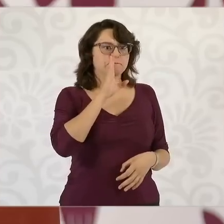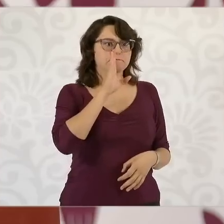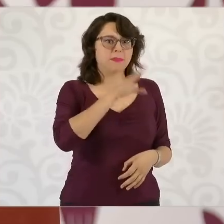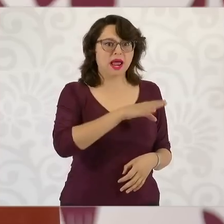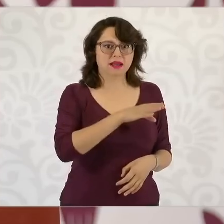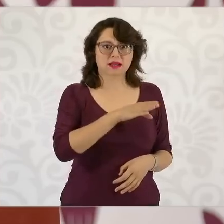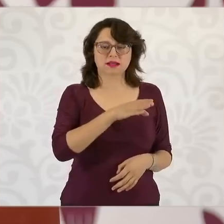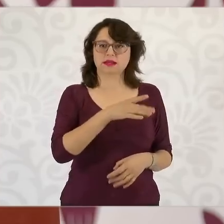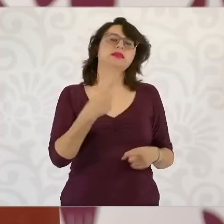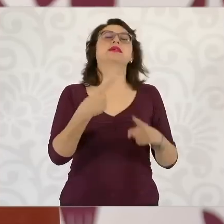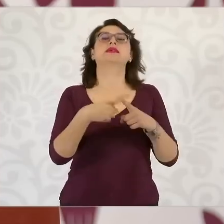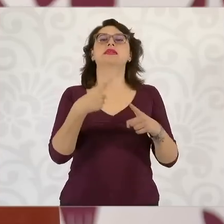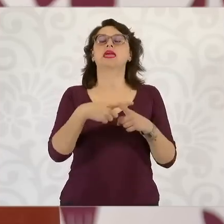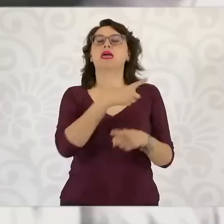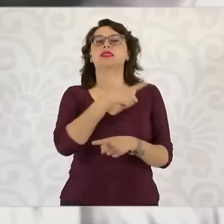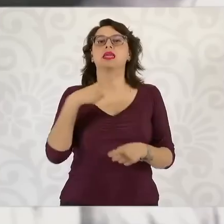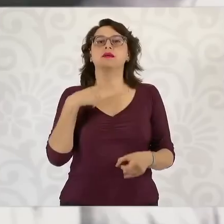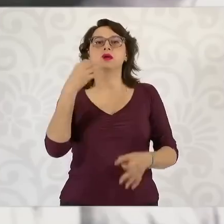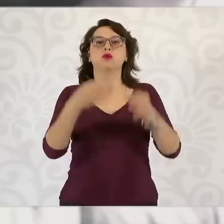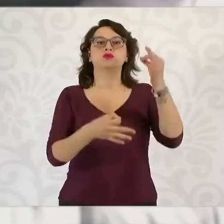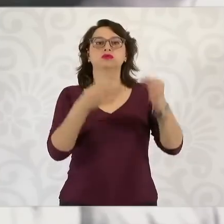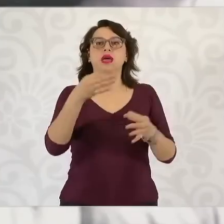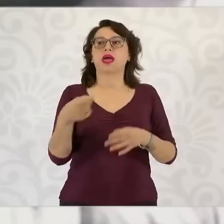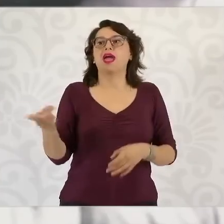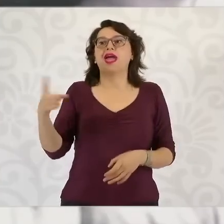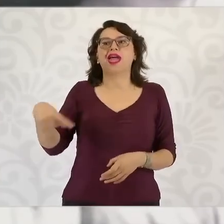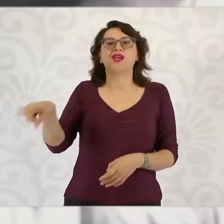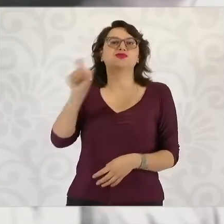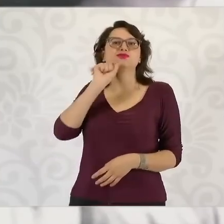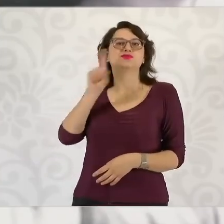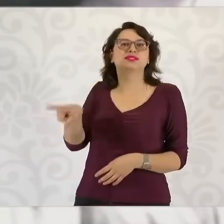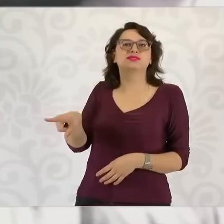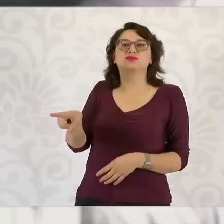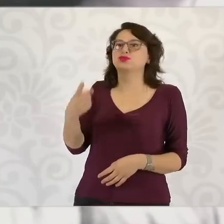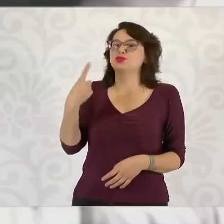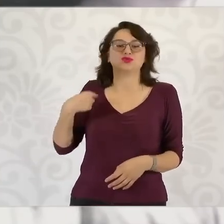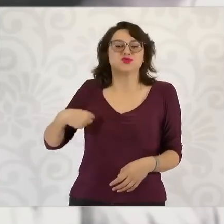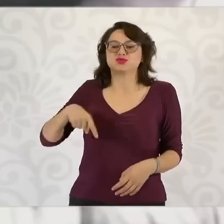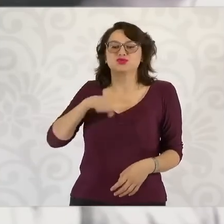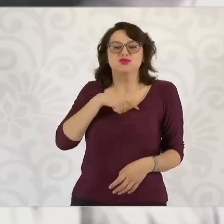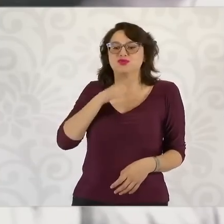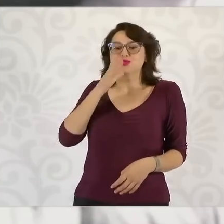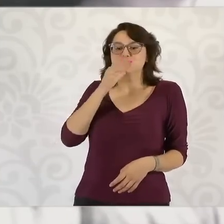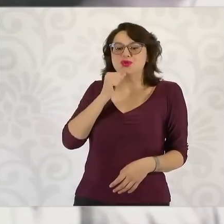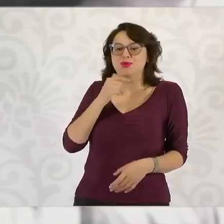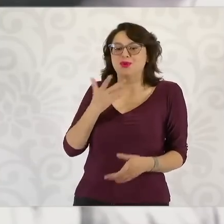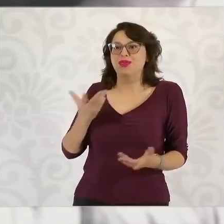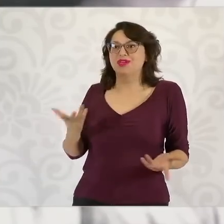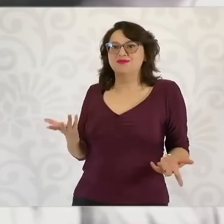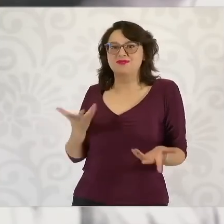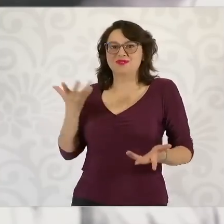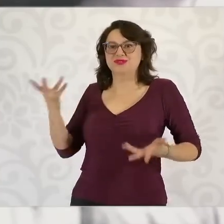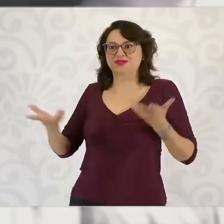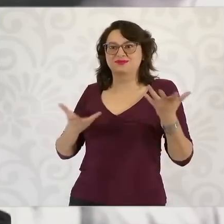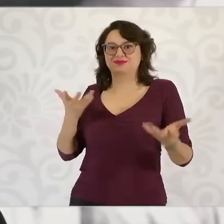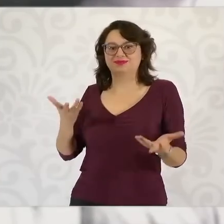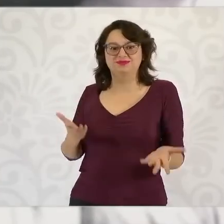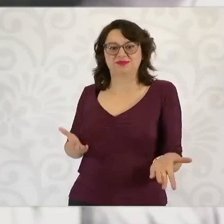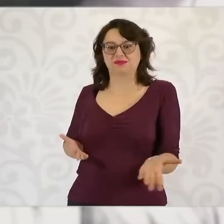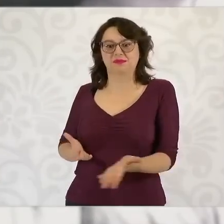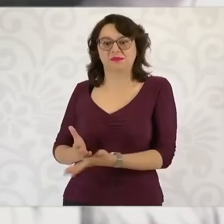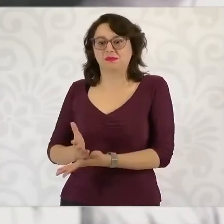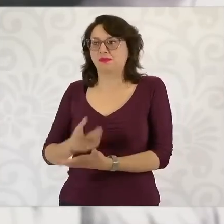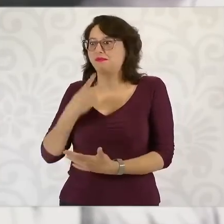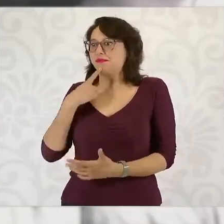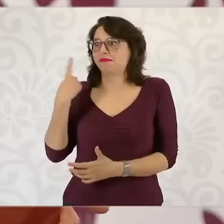parte, consideramos que es ilegal, nosotros no podemos partir de ese principio elemental para hacer